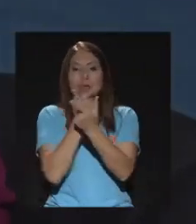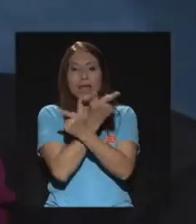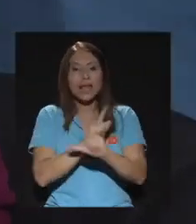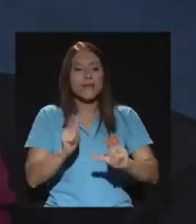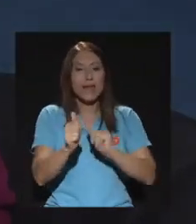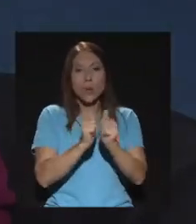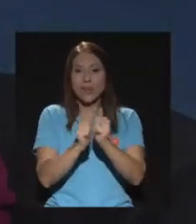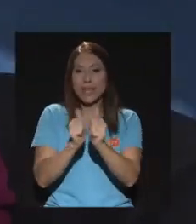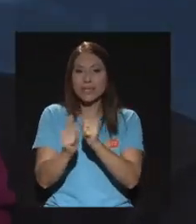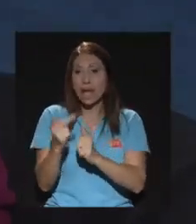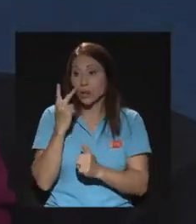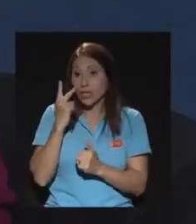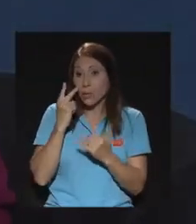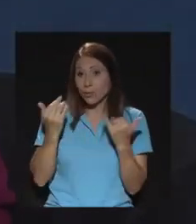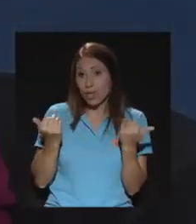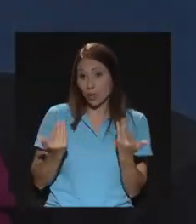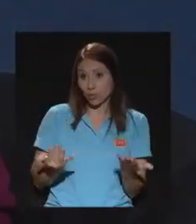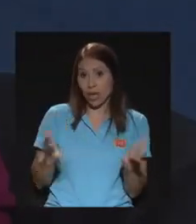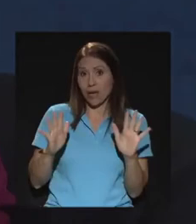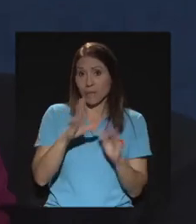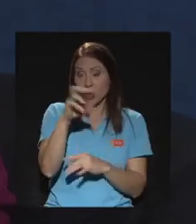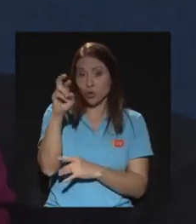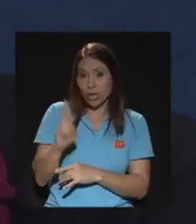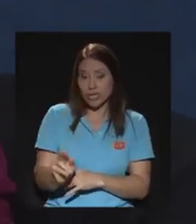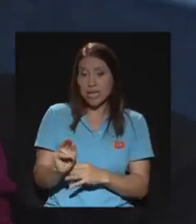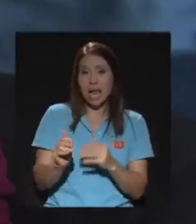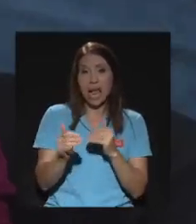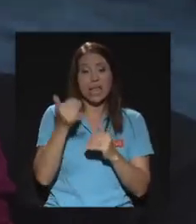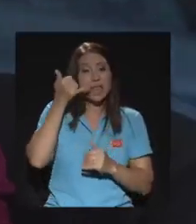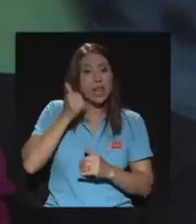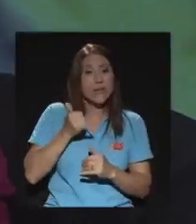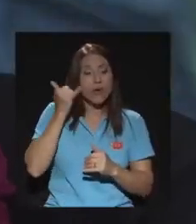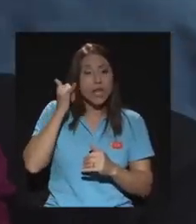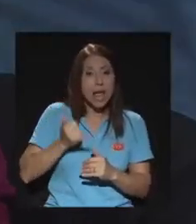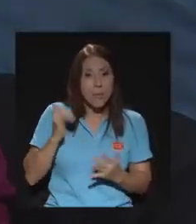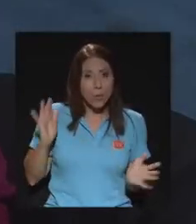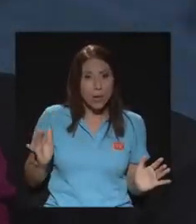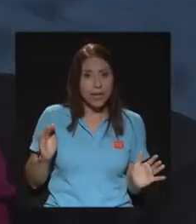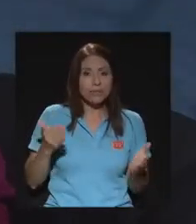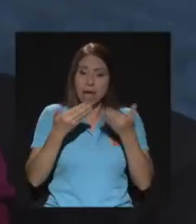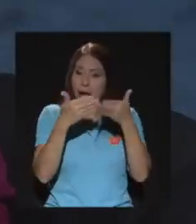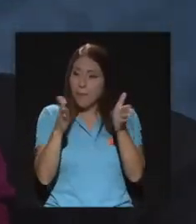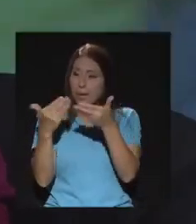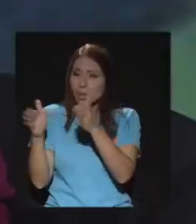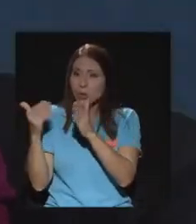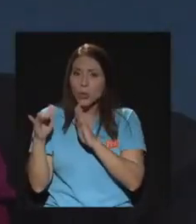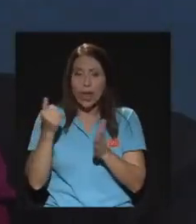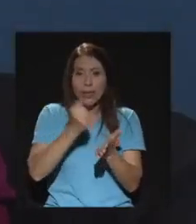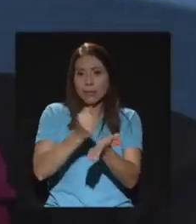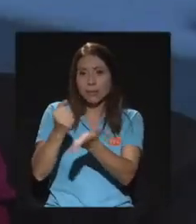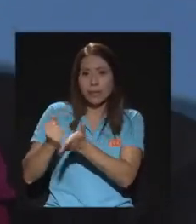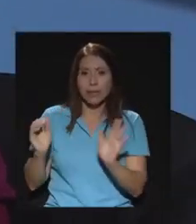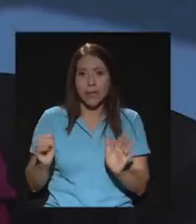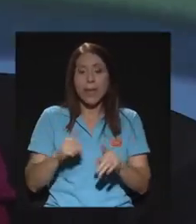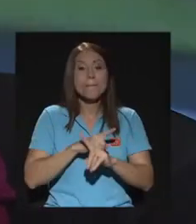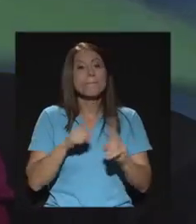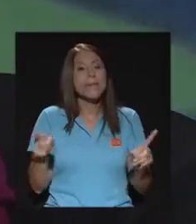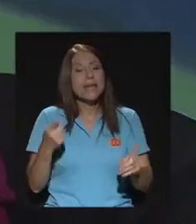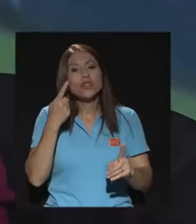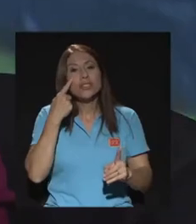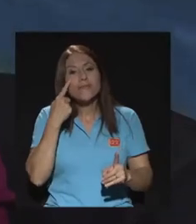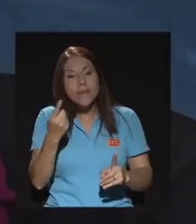en telefonía móvil en Costa Rica con la apertura de mercados. Pero no podemos dejar de ver que los